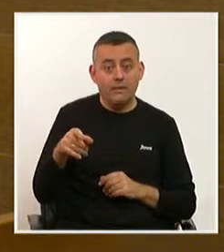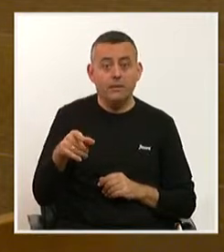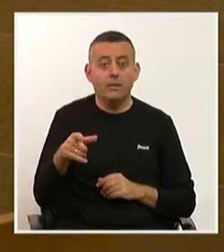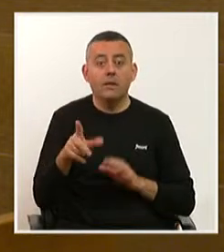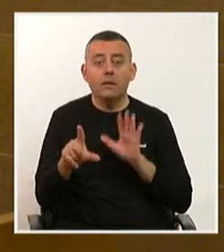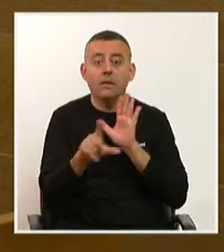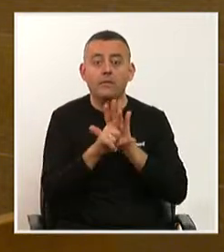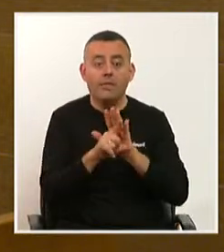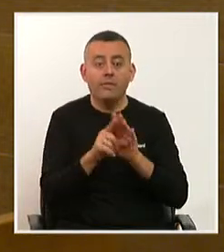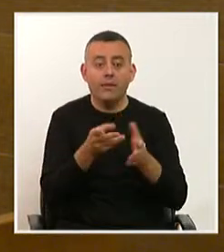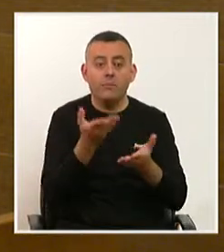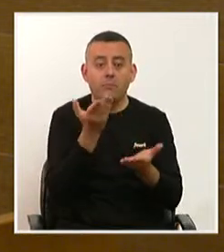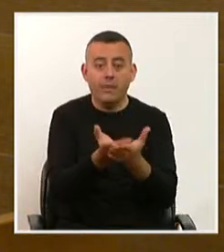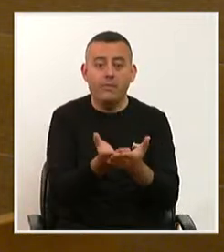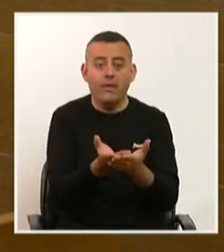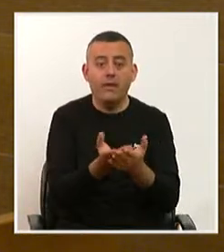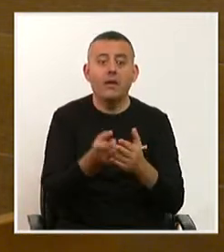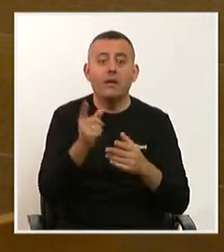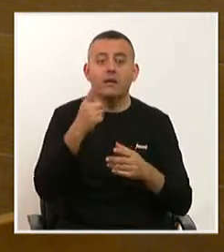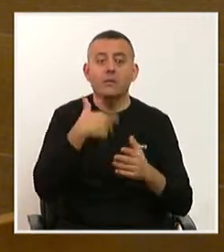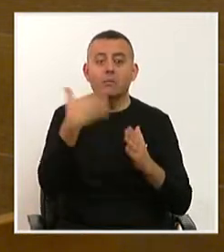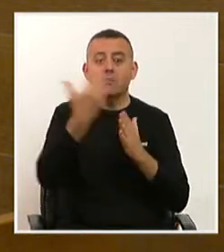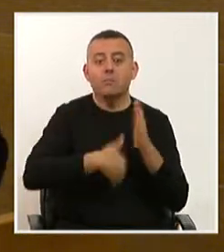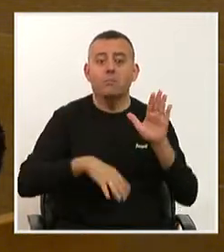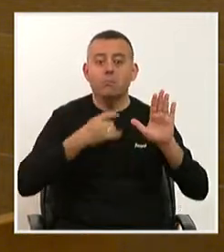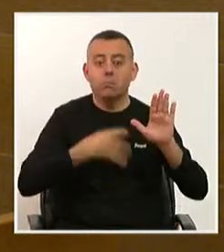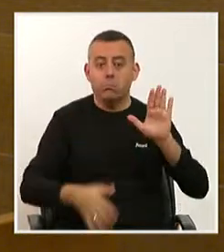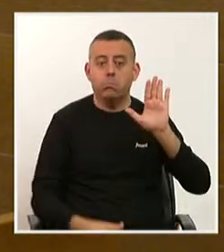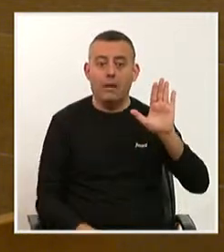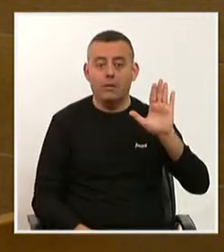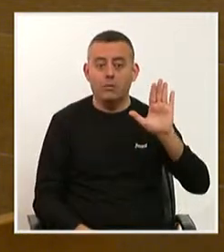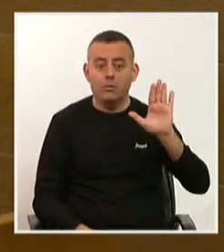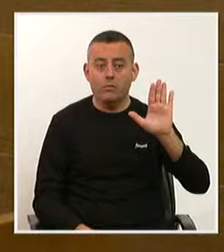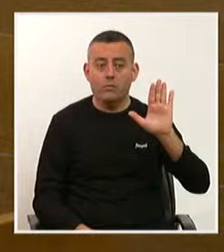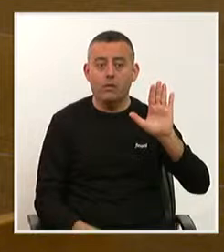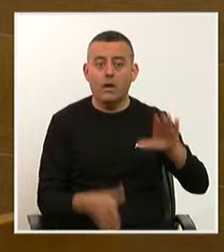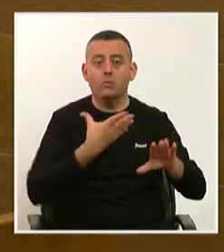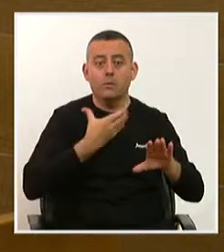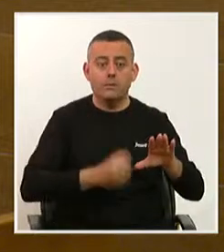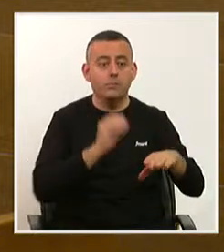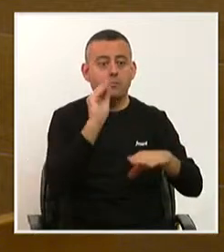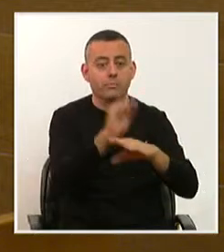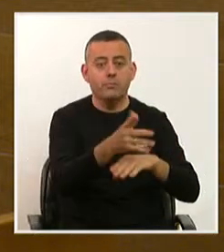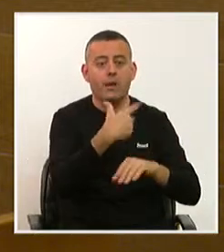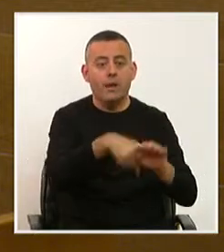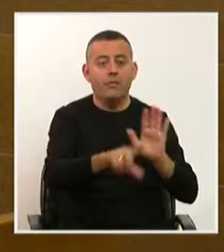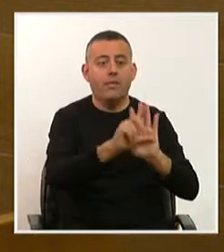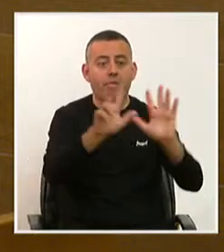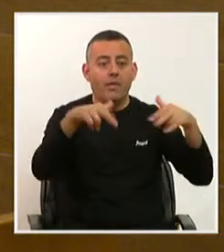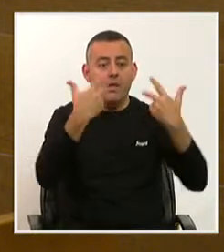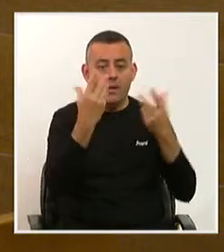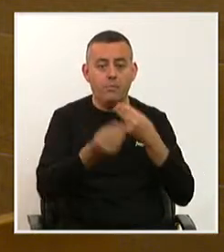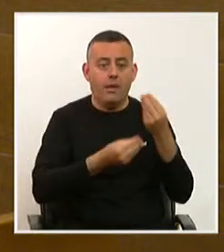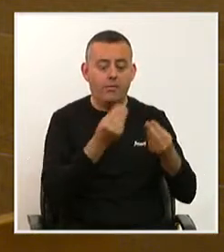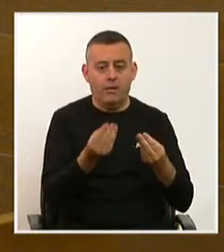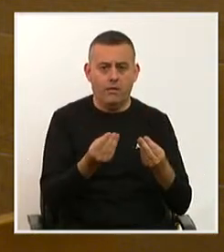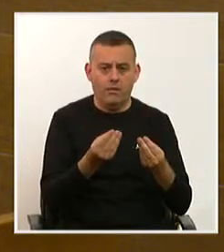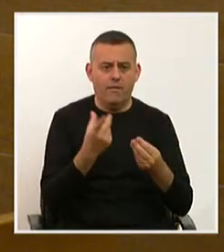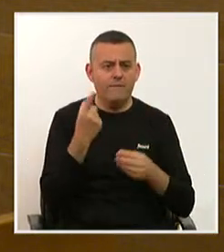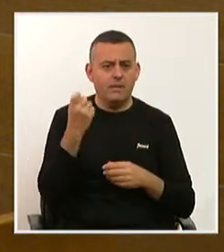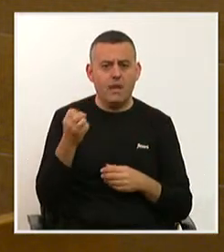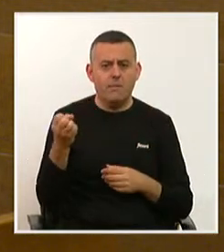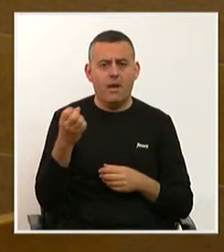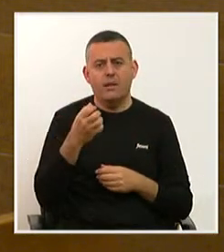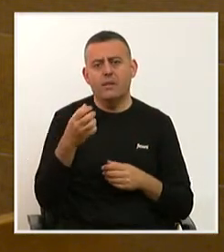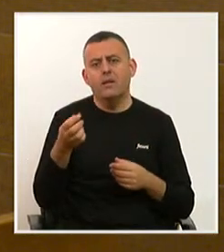documentos y presentó un papelito en blanco perir una licencia a un ayuntamiento en se meses la gestión de este gobierno de